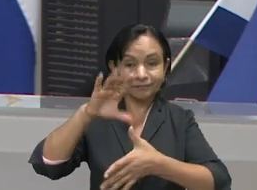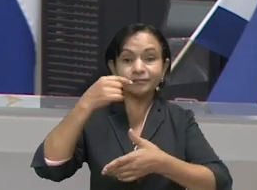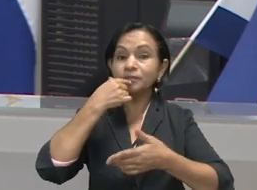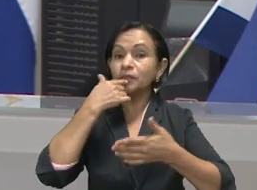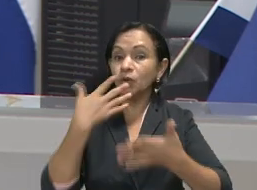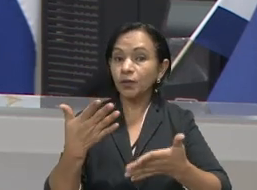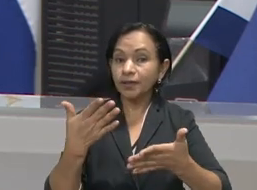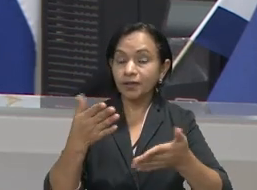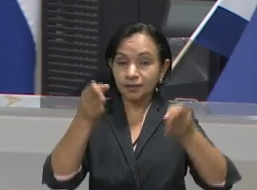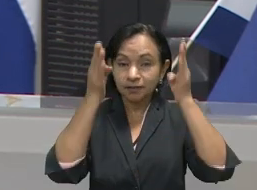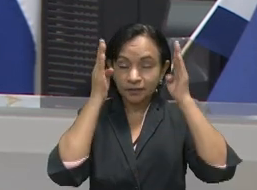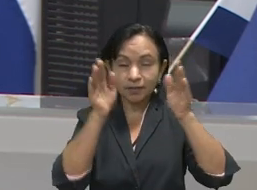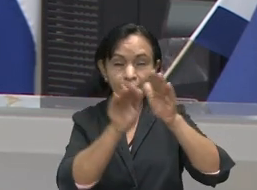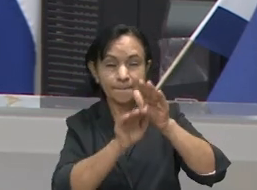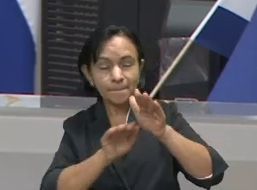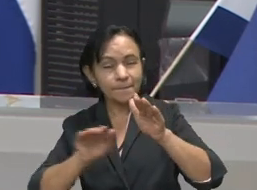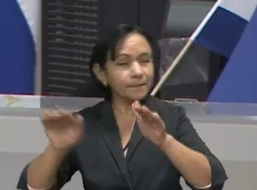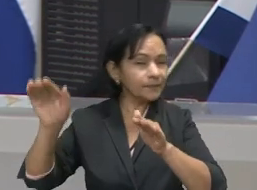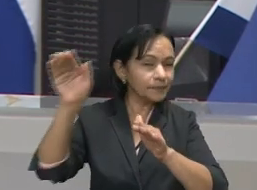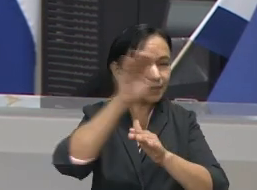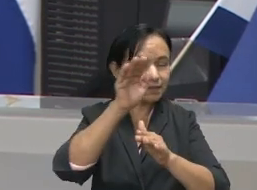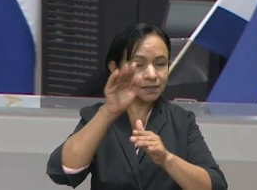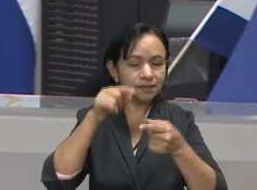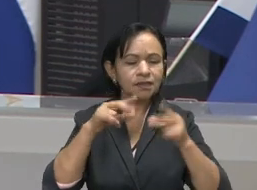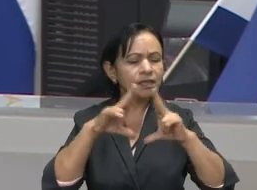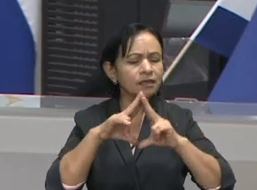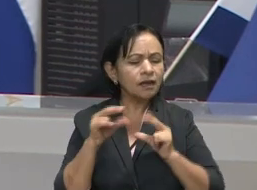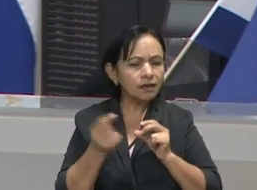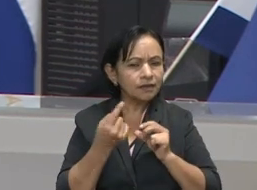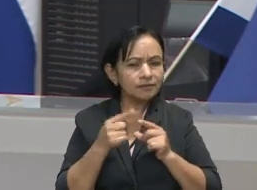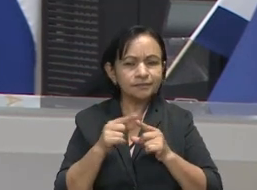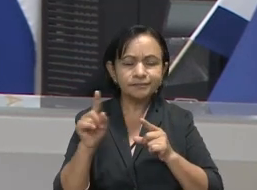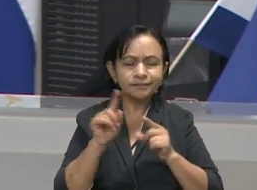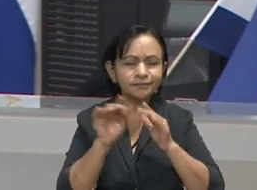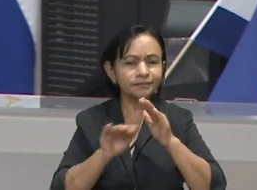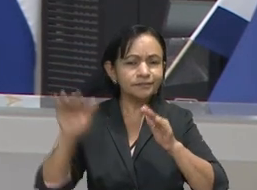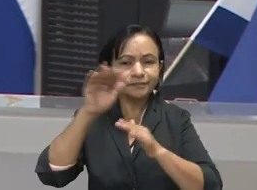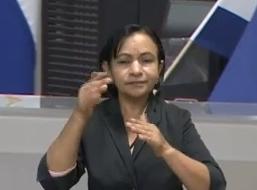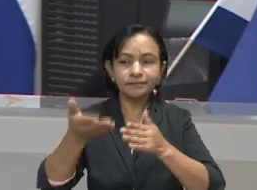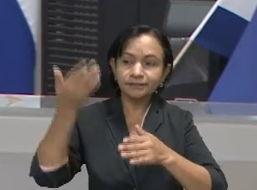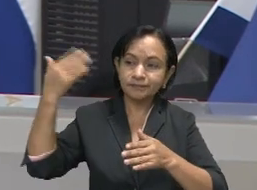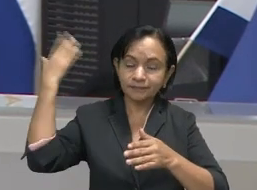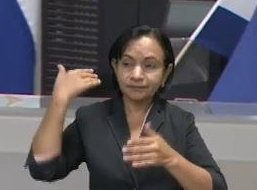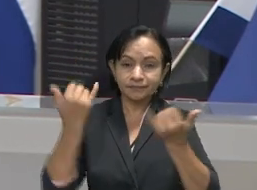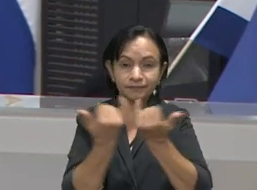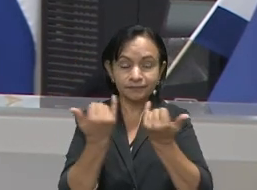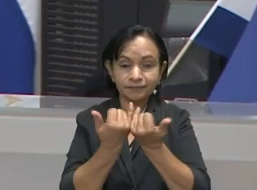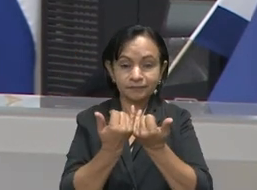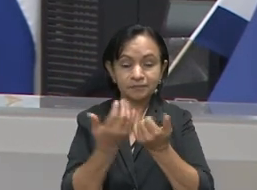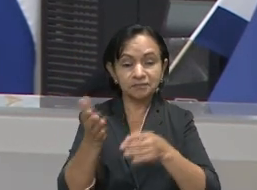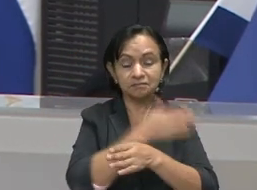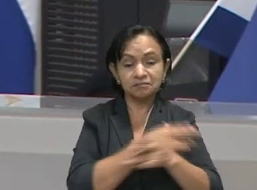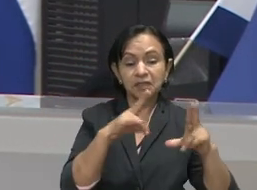porque su dimensión trasciende la provincia de Nicaragua, o trasciende en su momento que no éramos ni